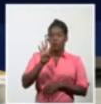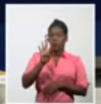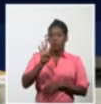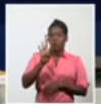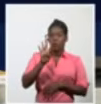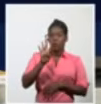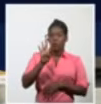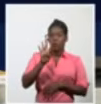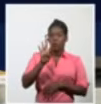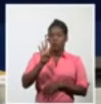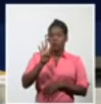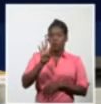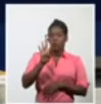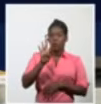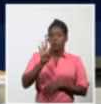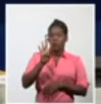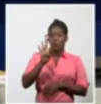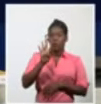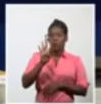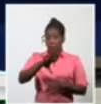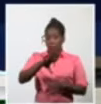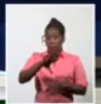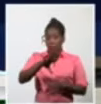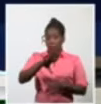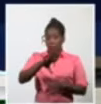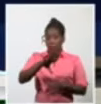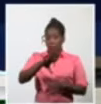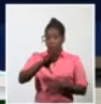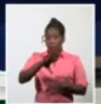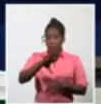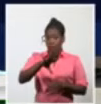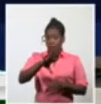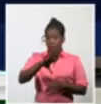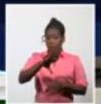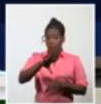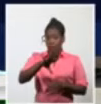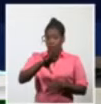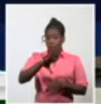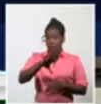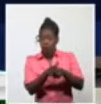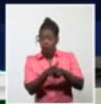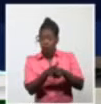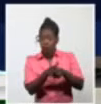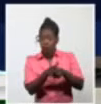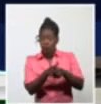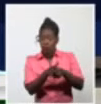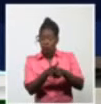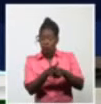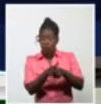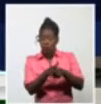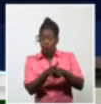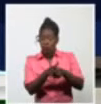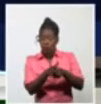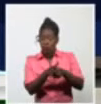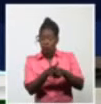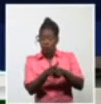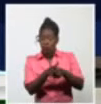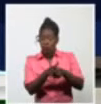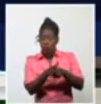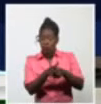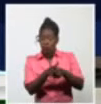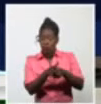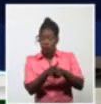Para el diagnóstico del virus SARS-CoV-2 y por lo tanto de la enfermedad